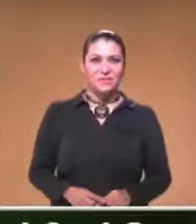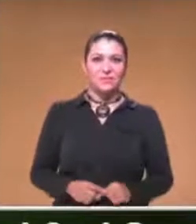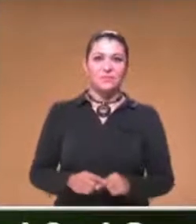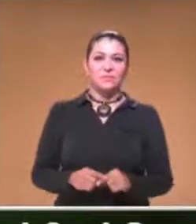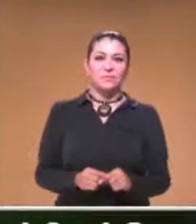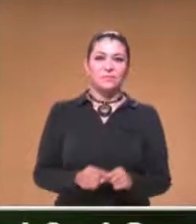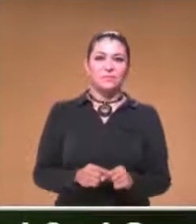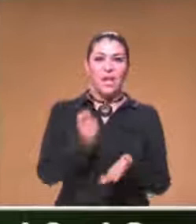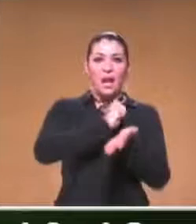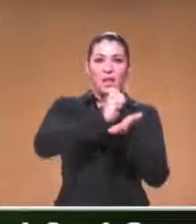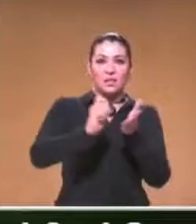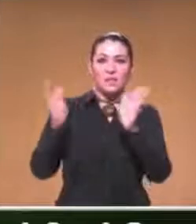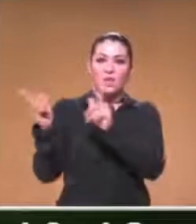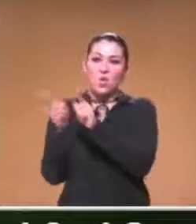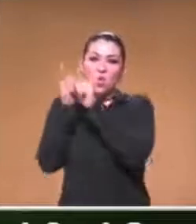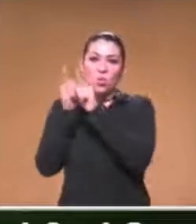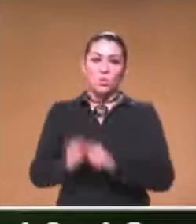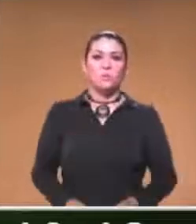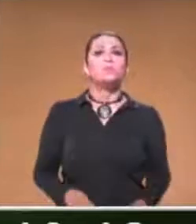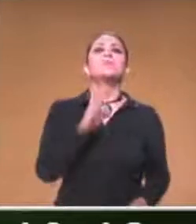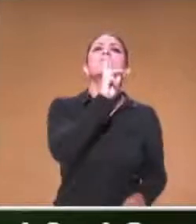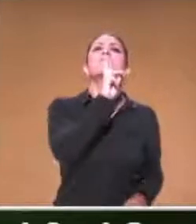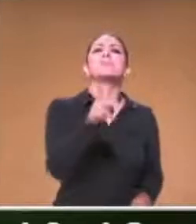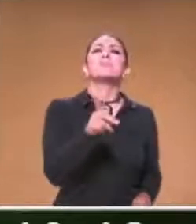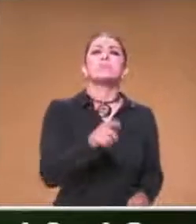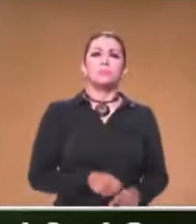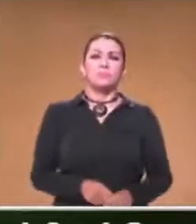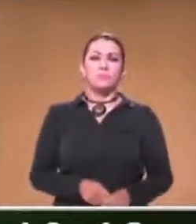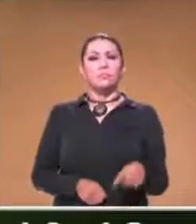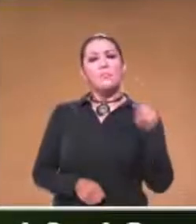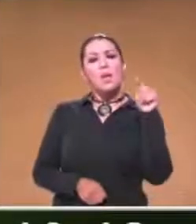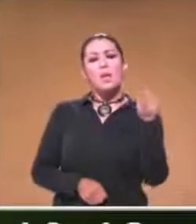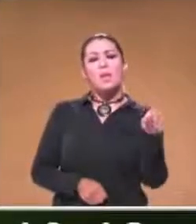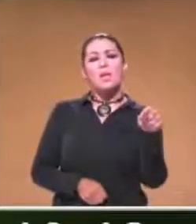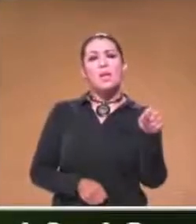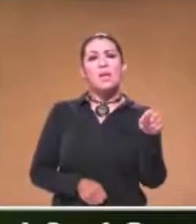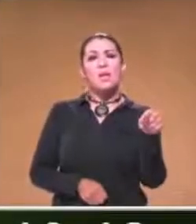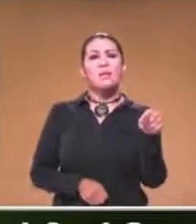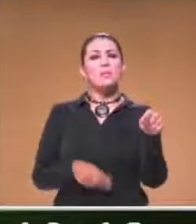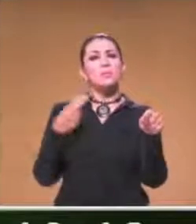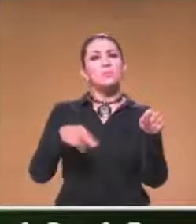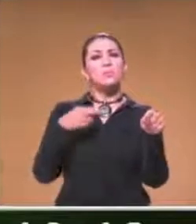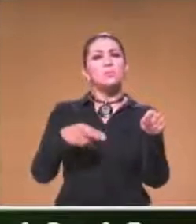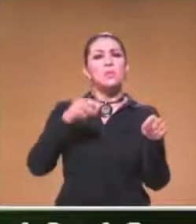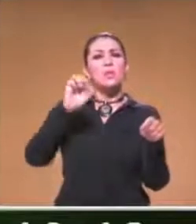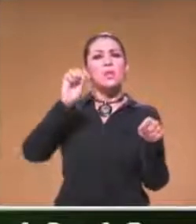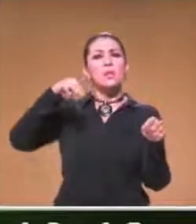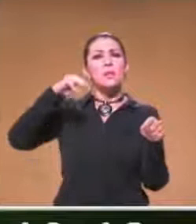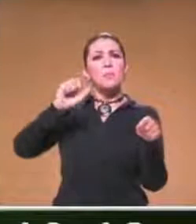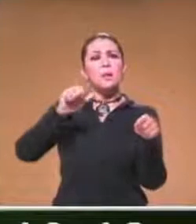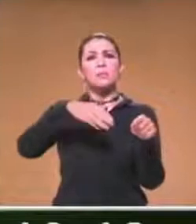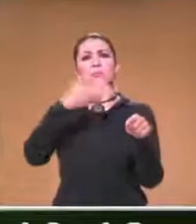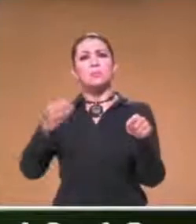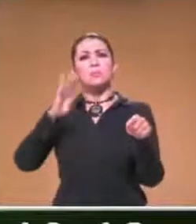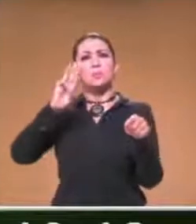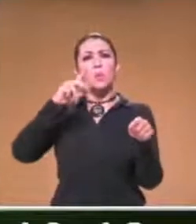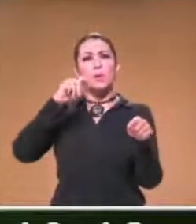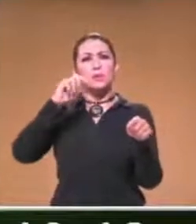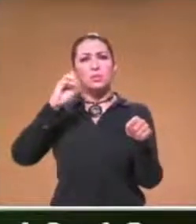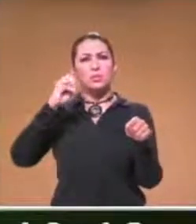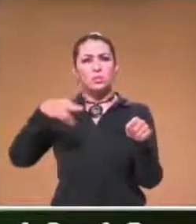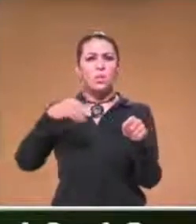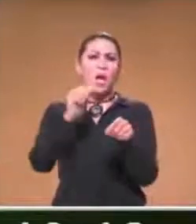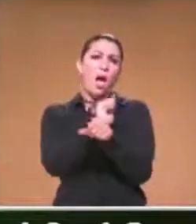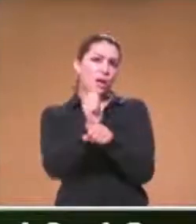es ella? La respuesta podría ser she is Emma Watson. Ella es Emma Watson. She is an